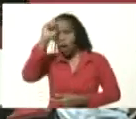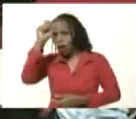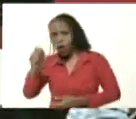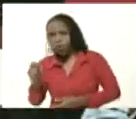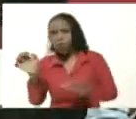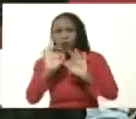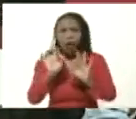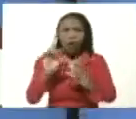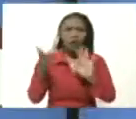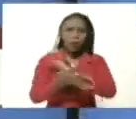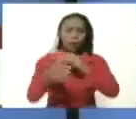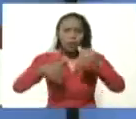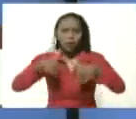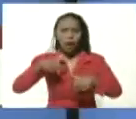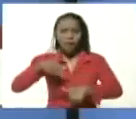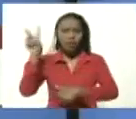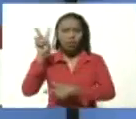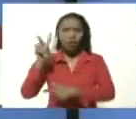Venezuela?